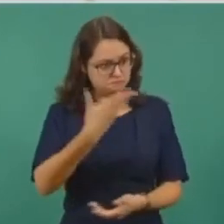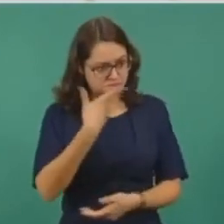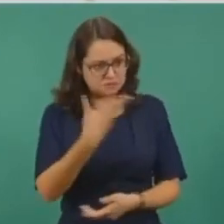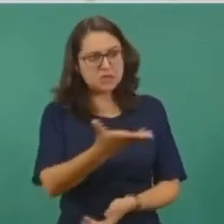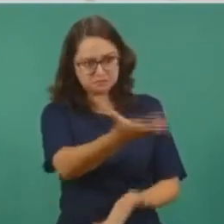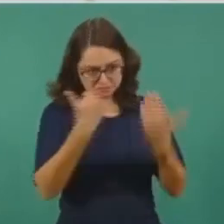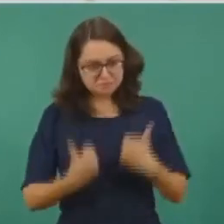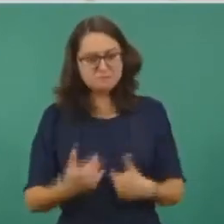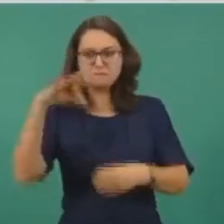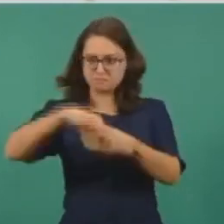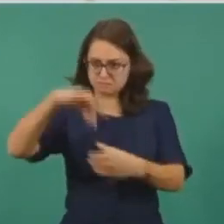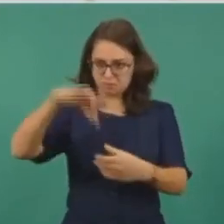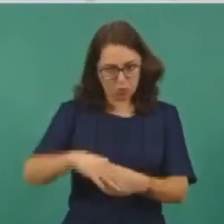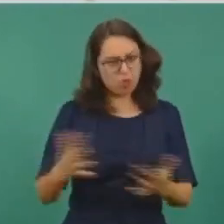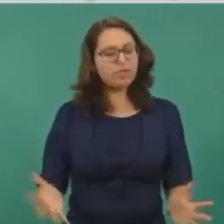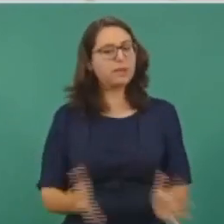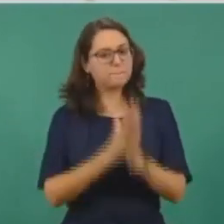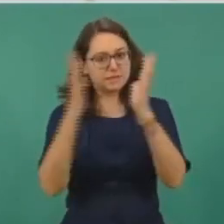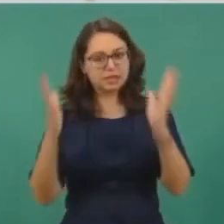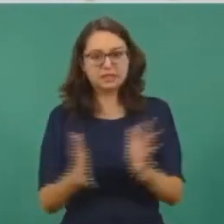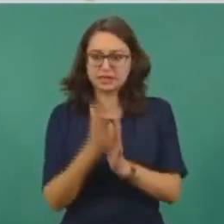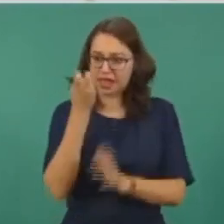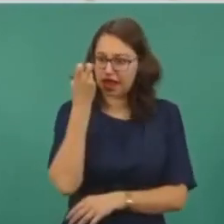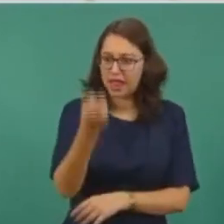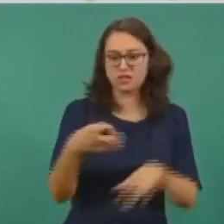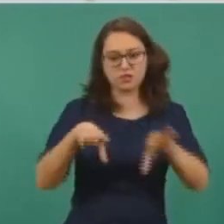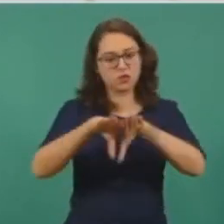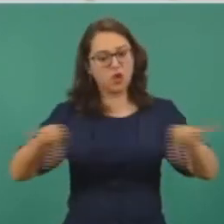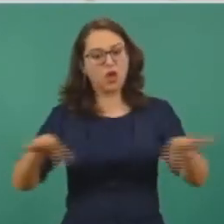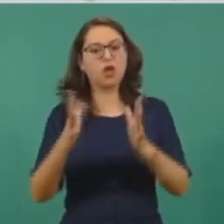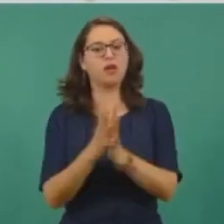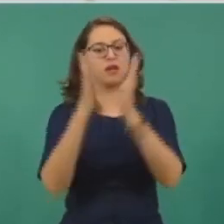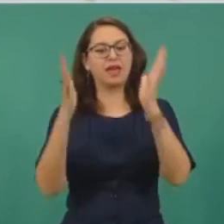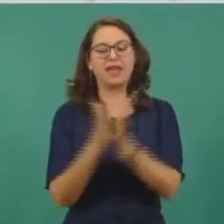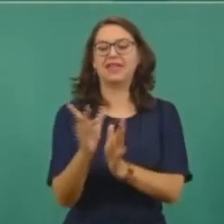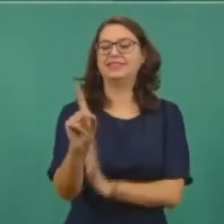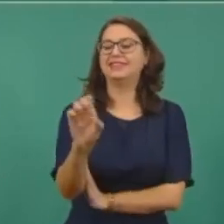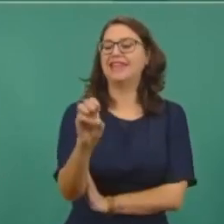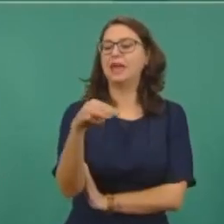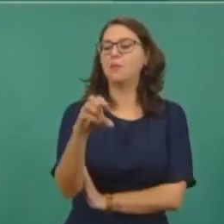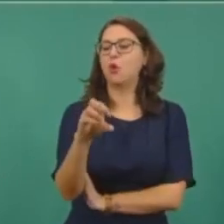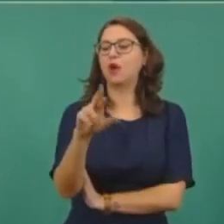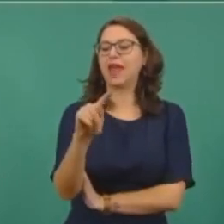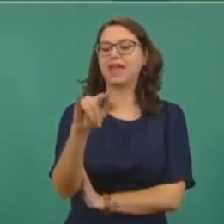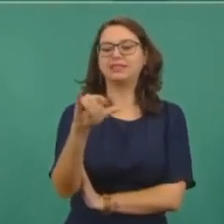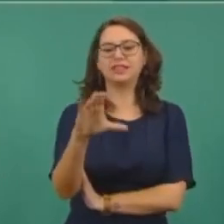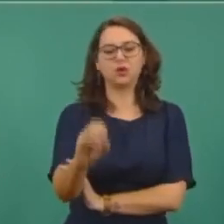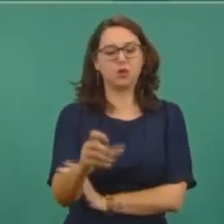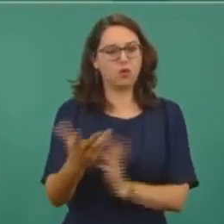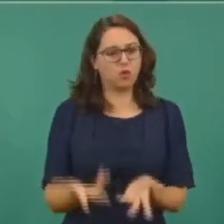Es el método democrático lo que está de por medio.